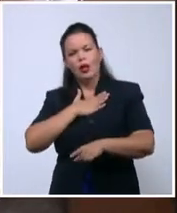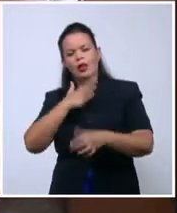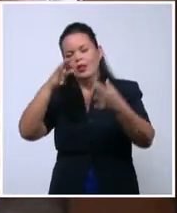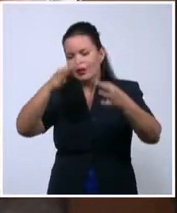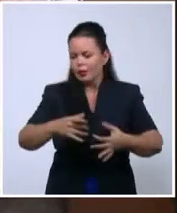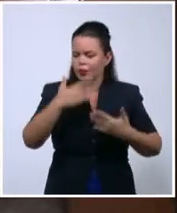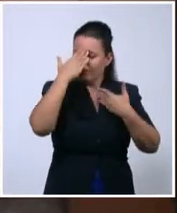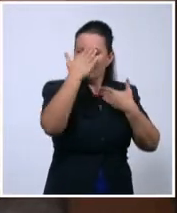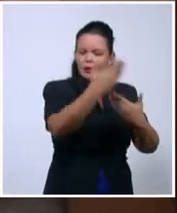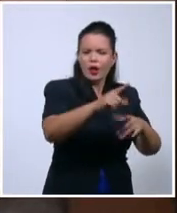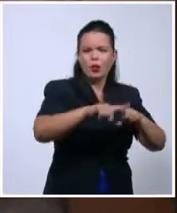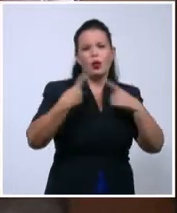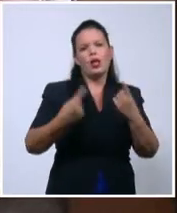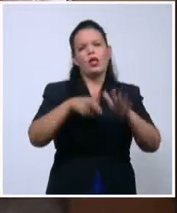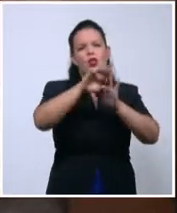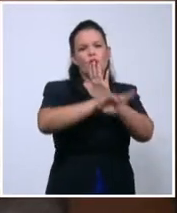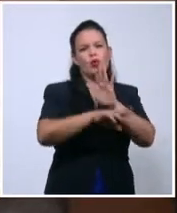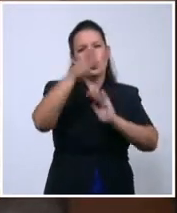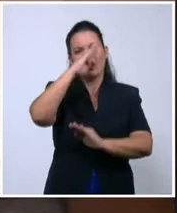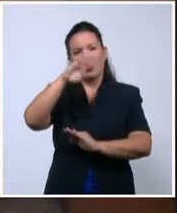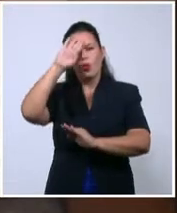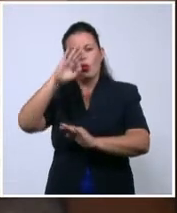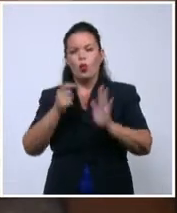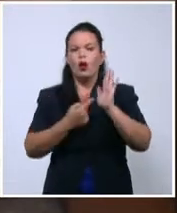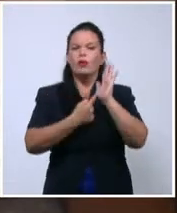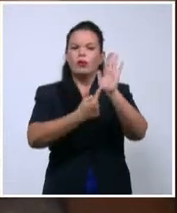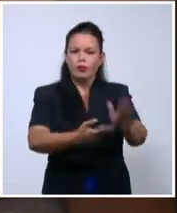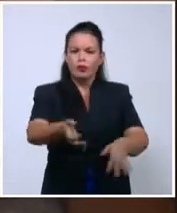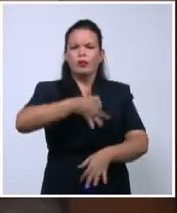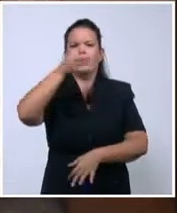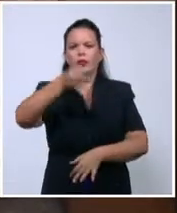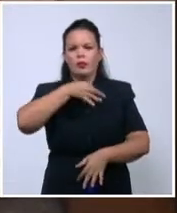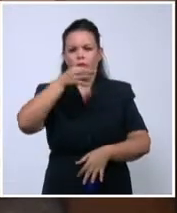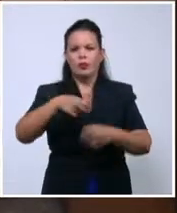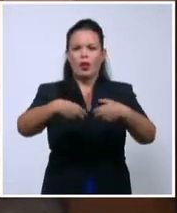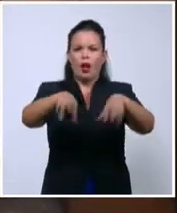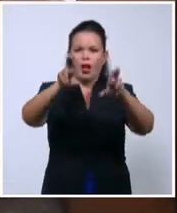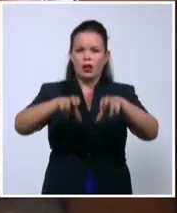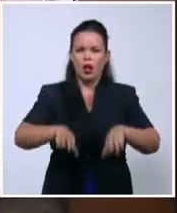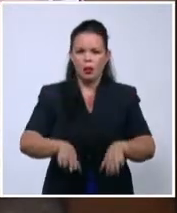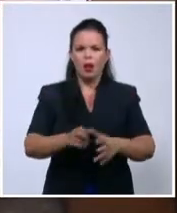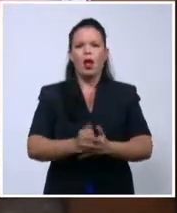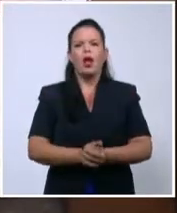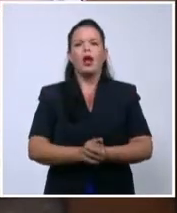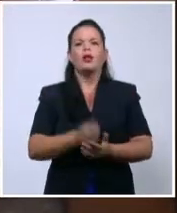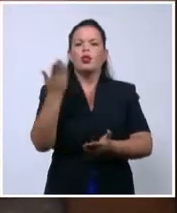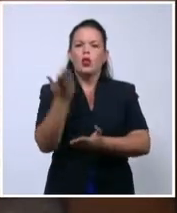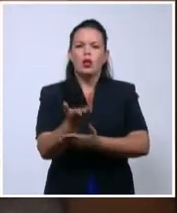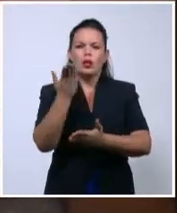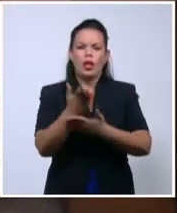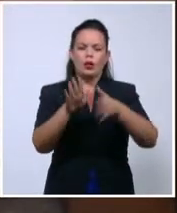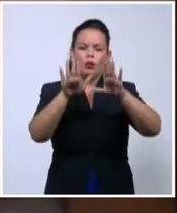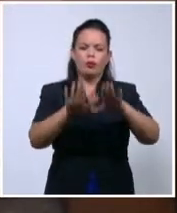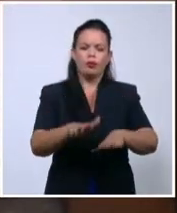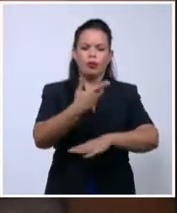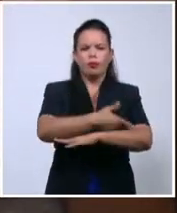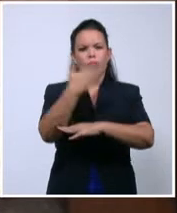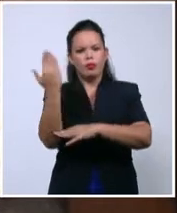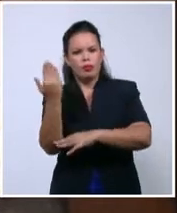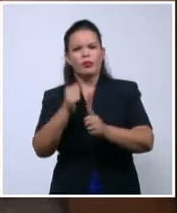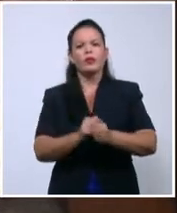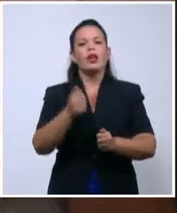de la resolución cubana en la Asamblea General de las Naciones Unidas que exige su fin, y más recientemente